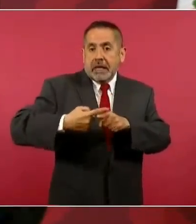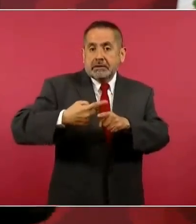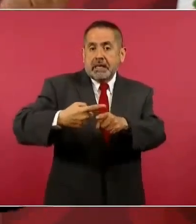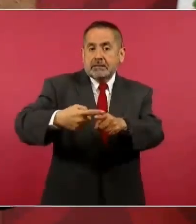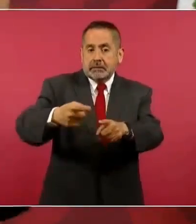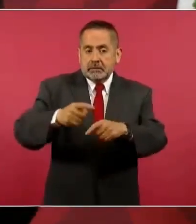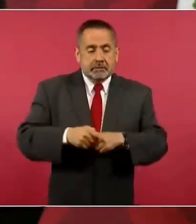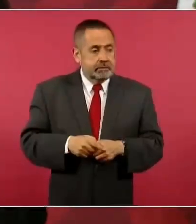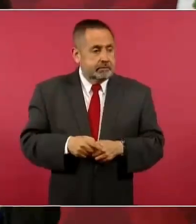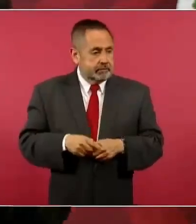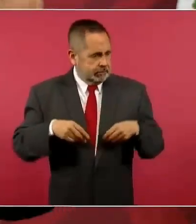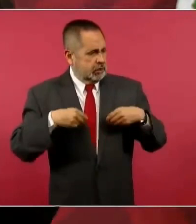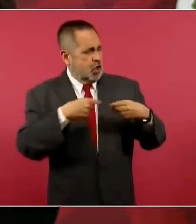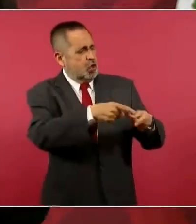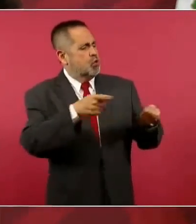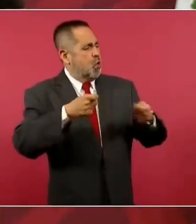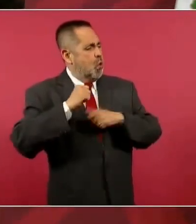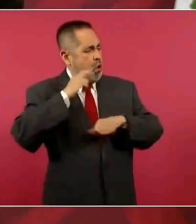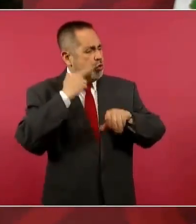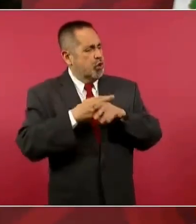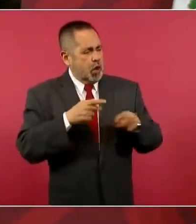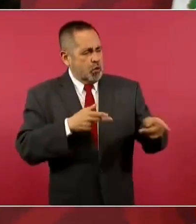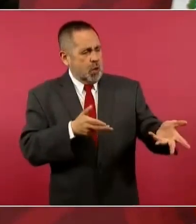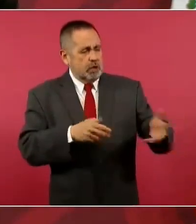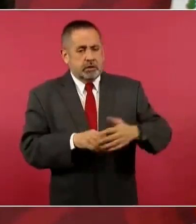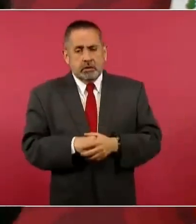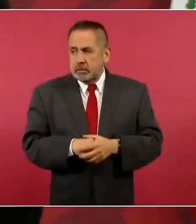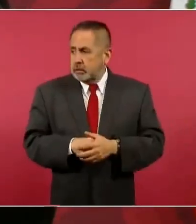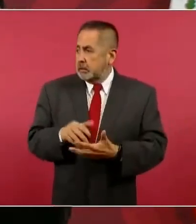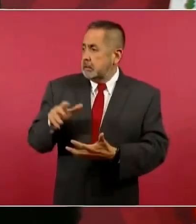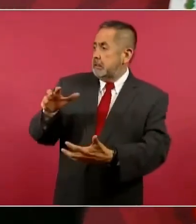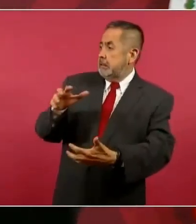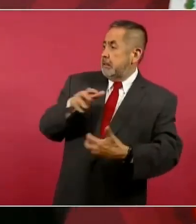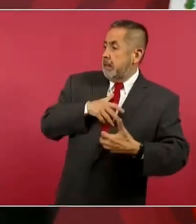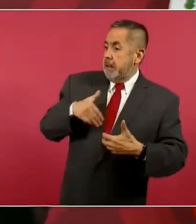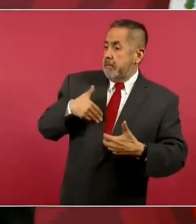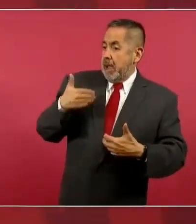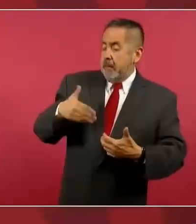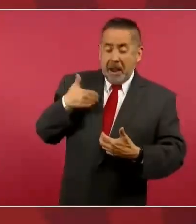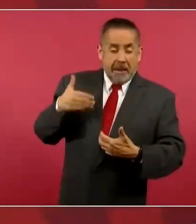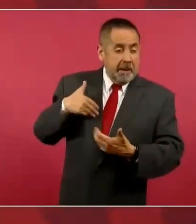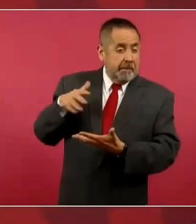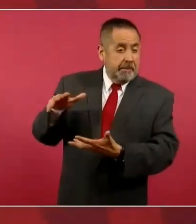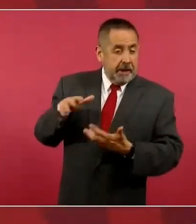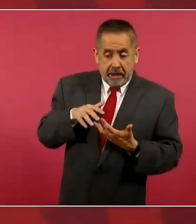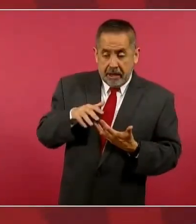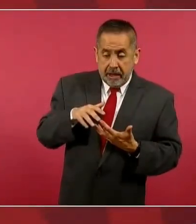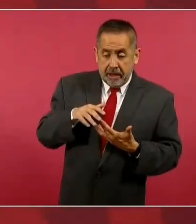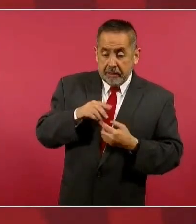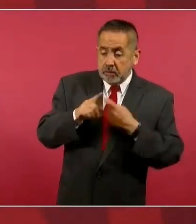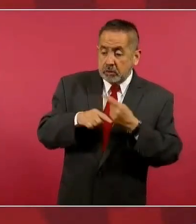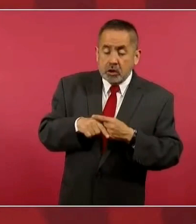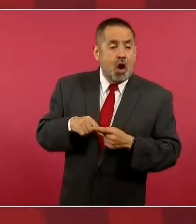Se quedan con las concesiones y luego se declaran en quiebra.